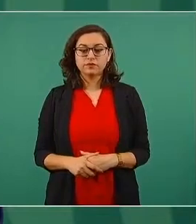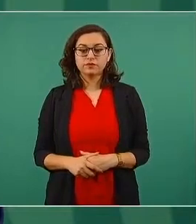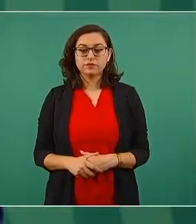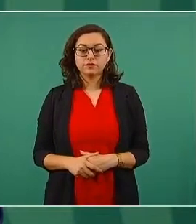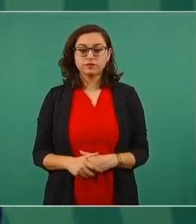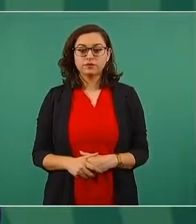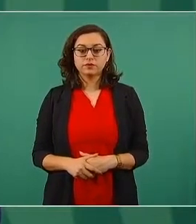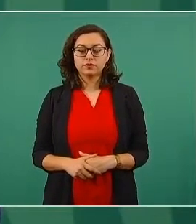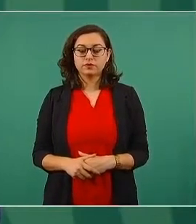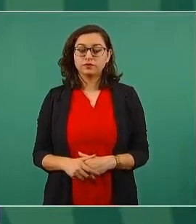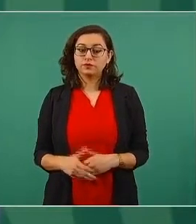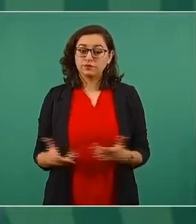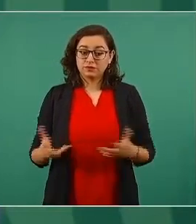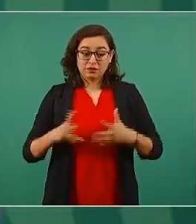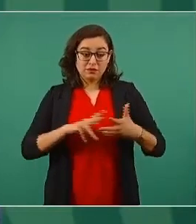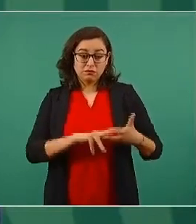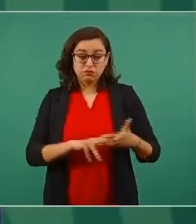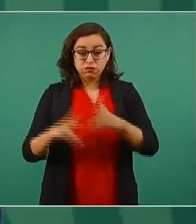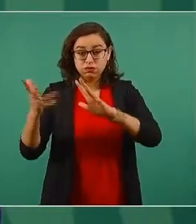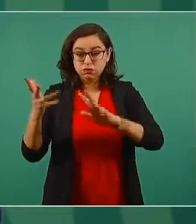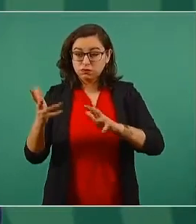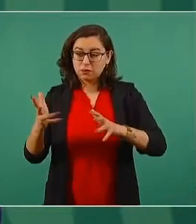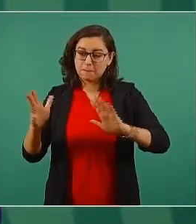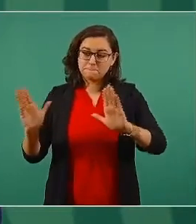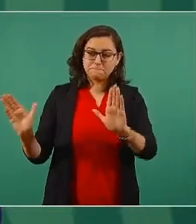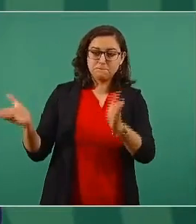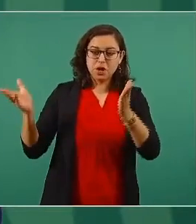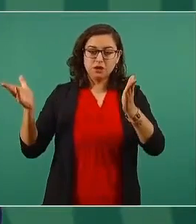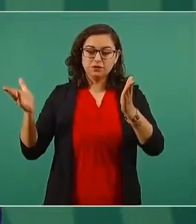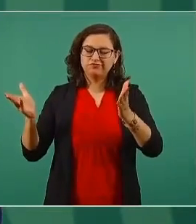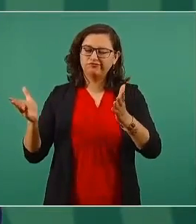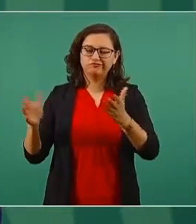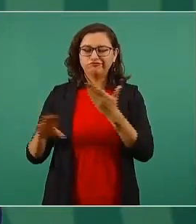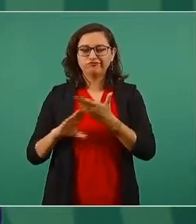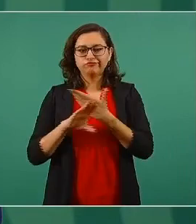no caer en la trampa de la violencia.